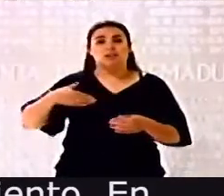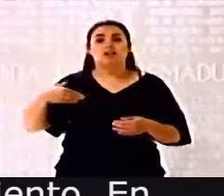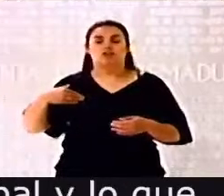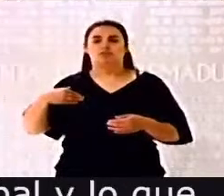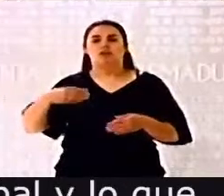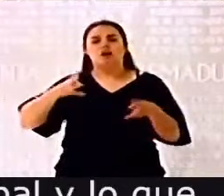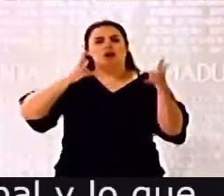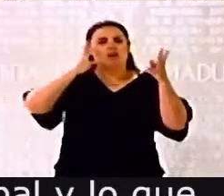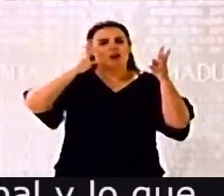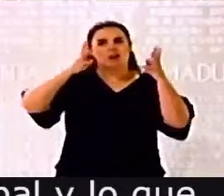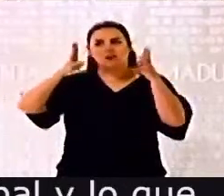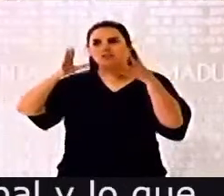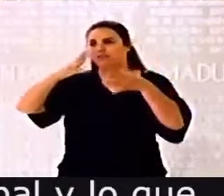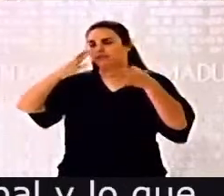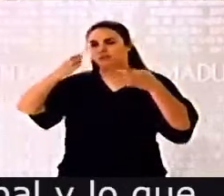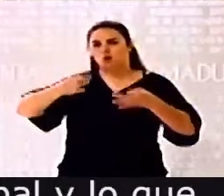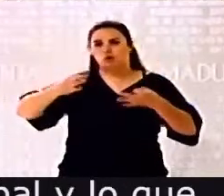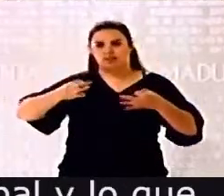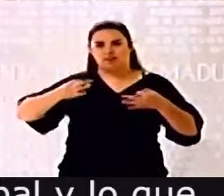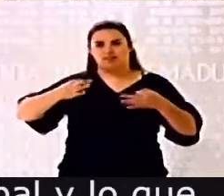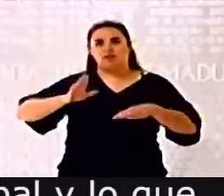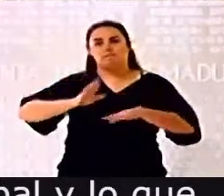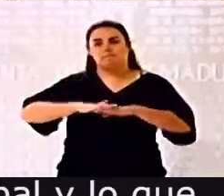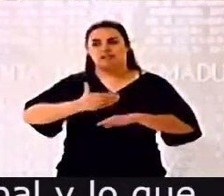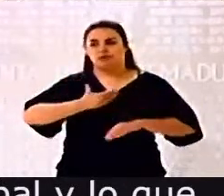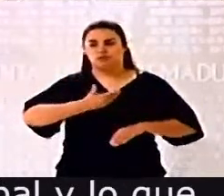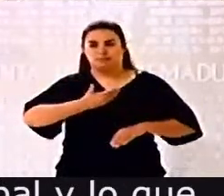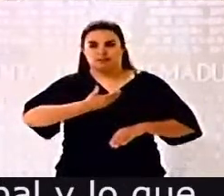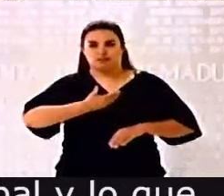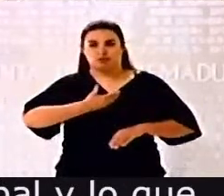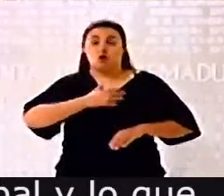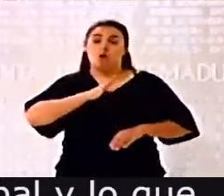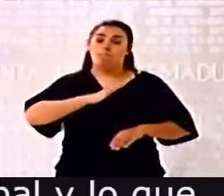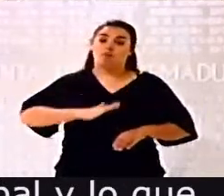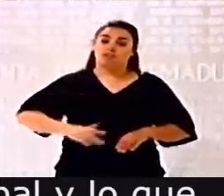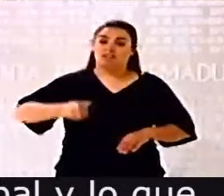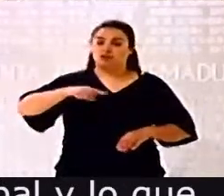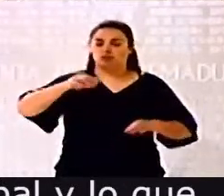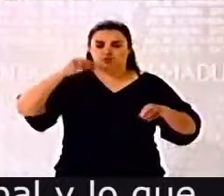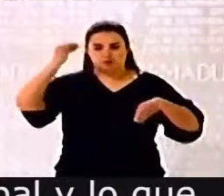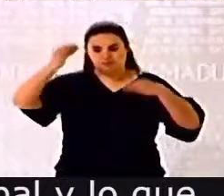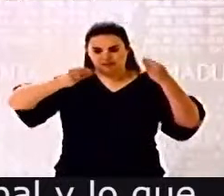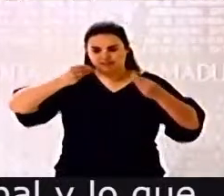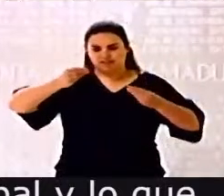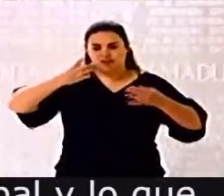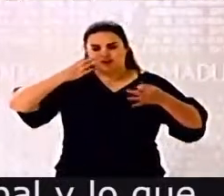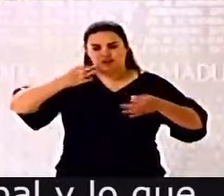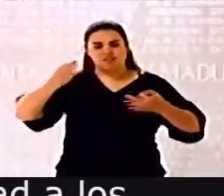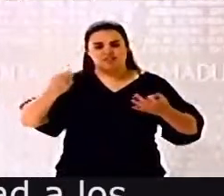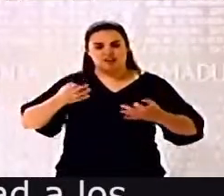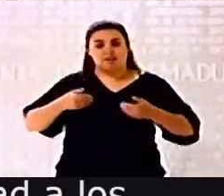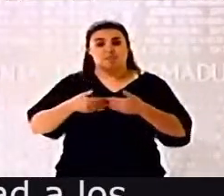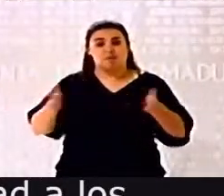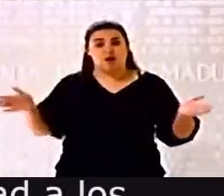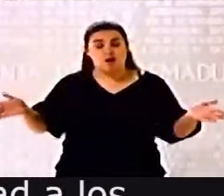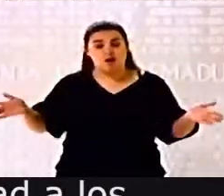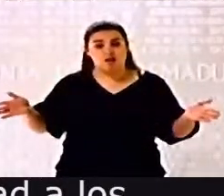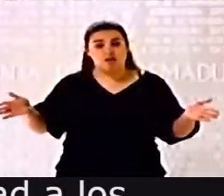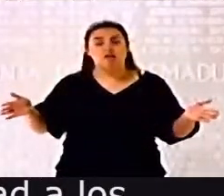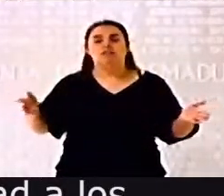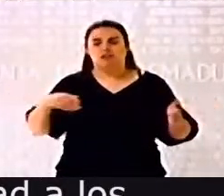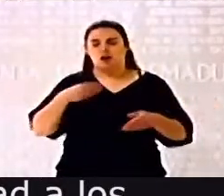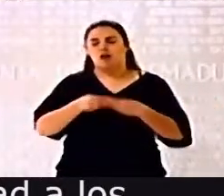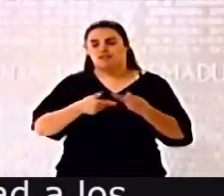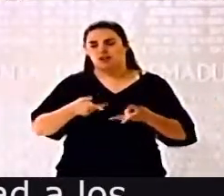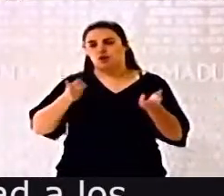una recomendación de seguridad a los ayuntamientos, por si ellos estiman y creen conveniente abrir esas zonas, que lo puedan